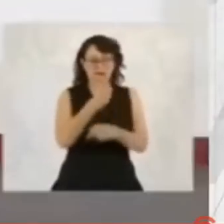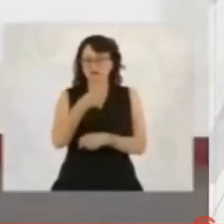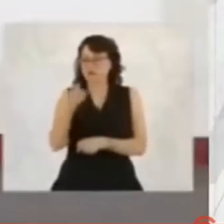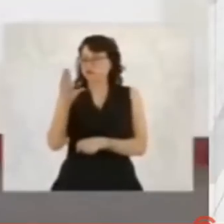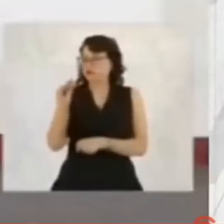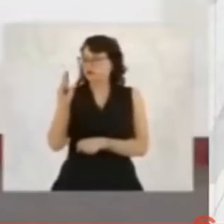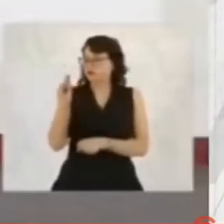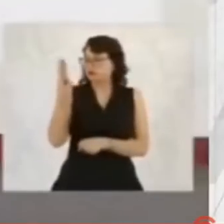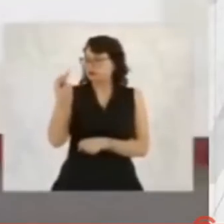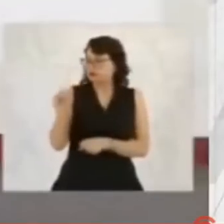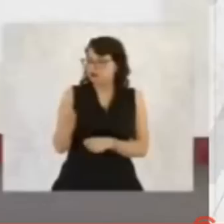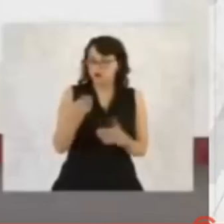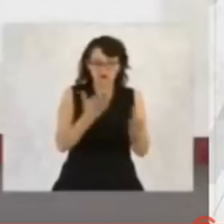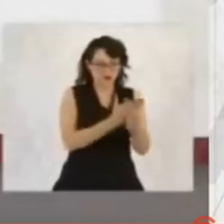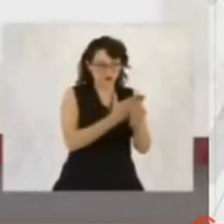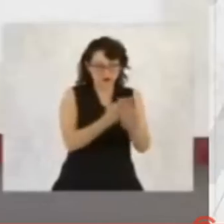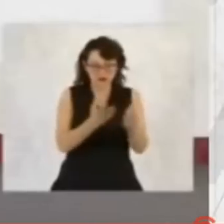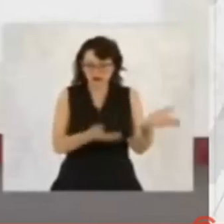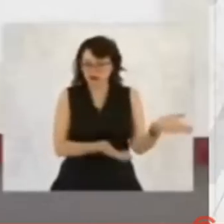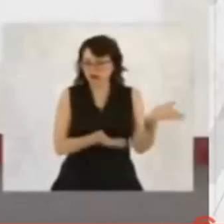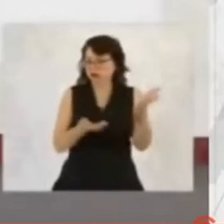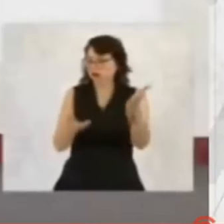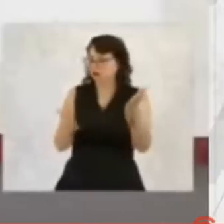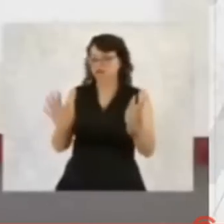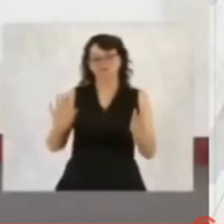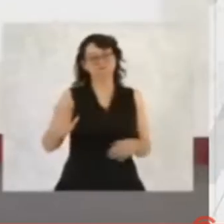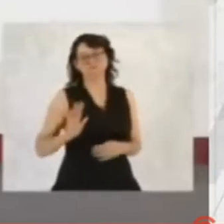que dar de baja 52 acciones